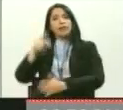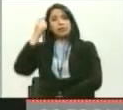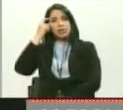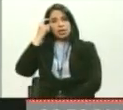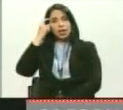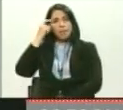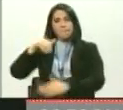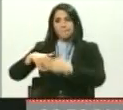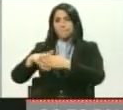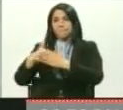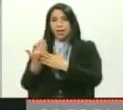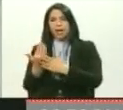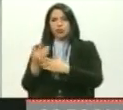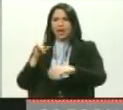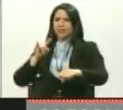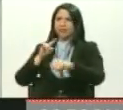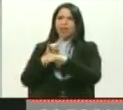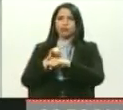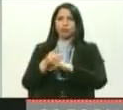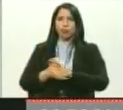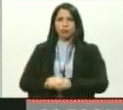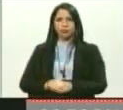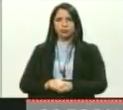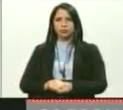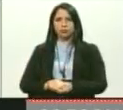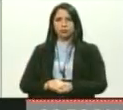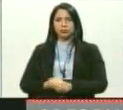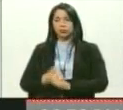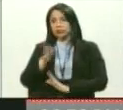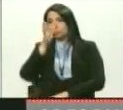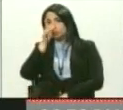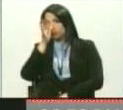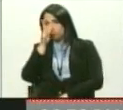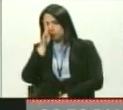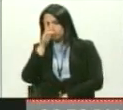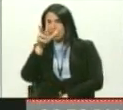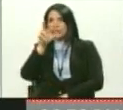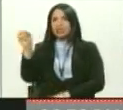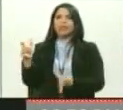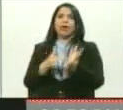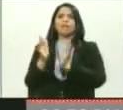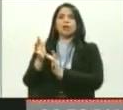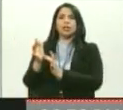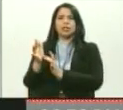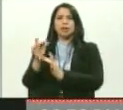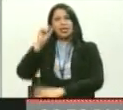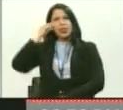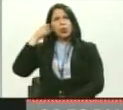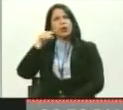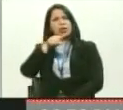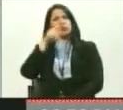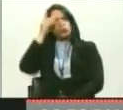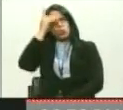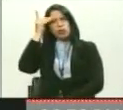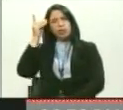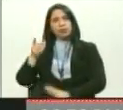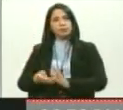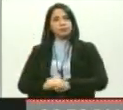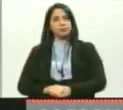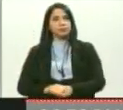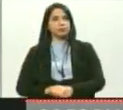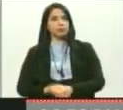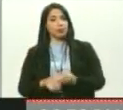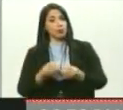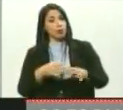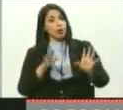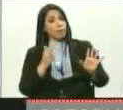de la madrugada de la traición y del show tragicocómico del 30 de abril. ¿Qué recuerdas tú, Diosdado? No,